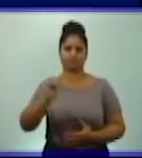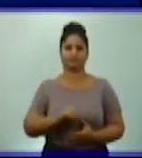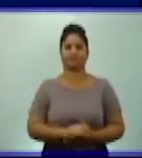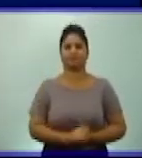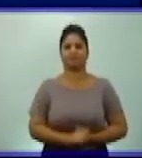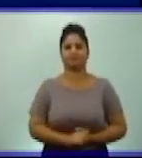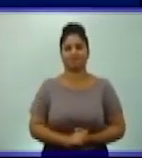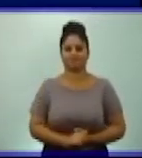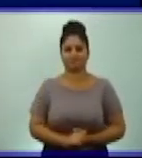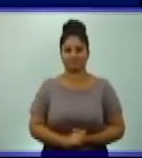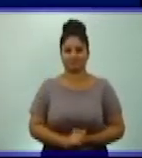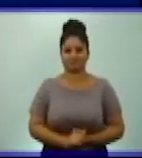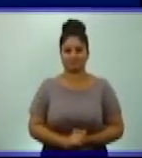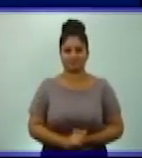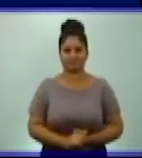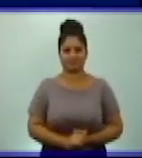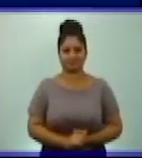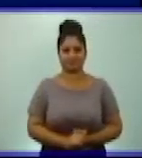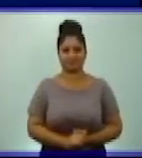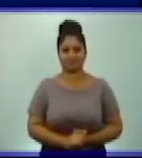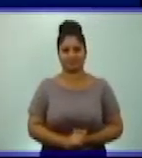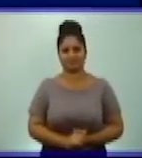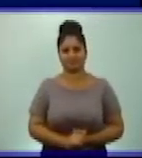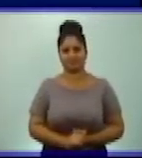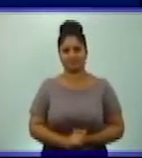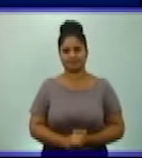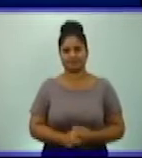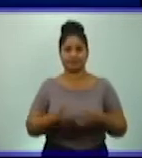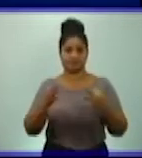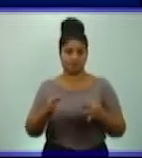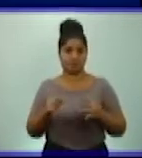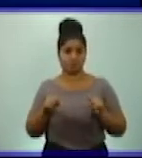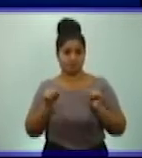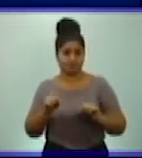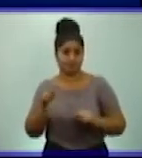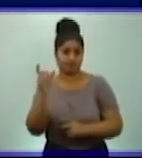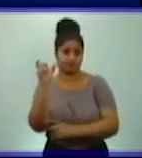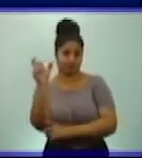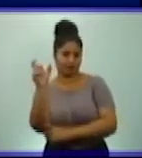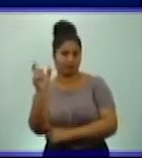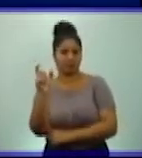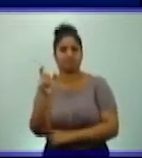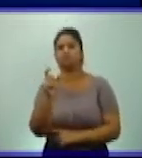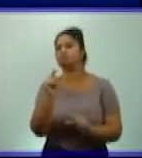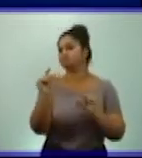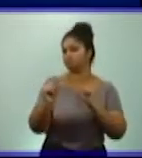tenían y que veían y elogiaban con toda esa belleza